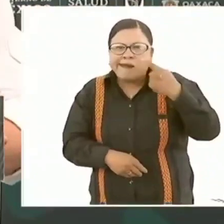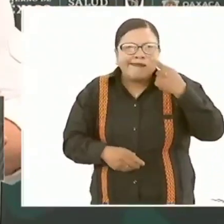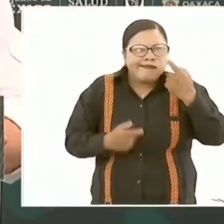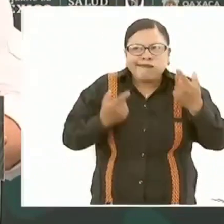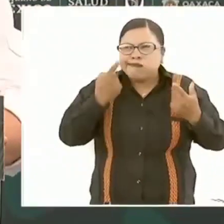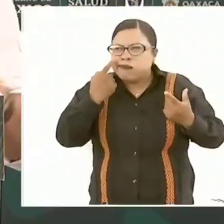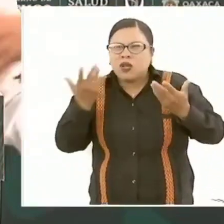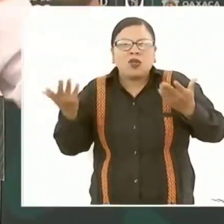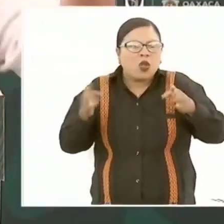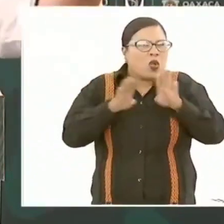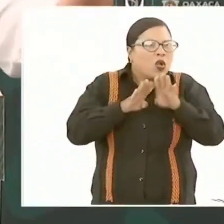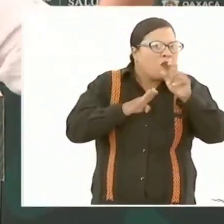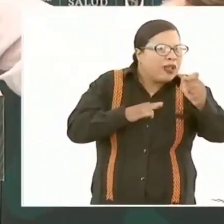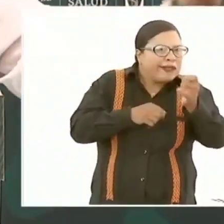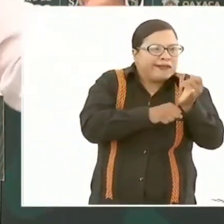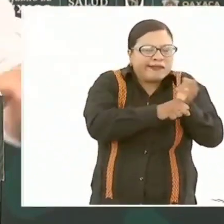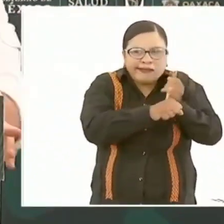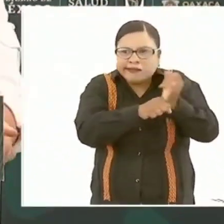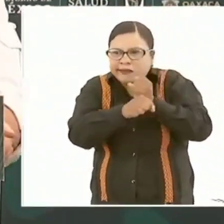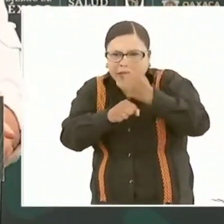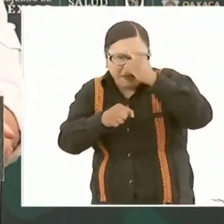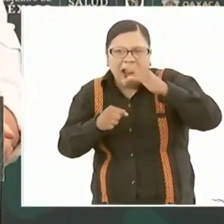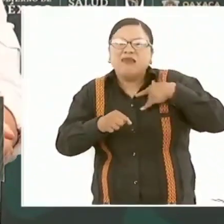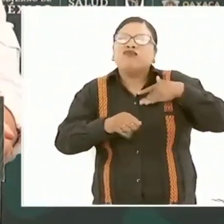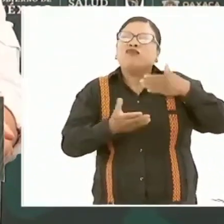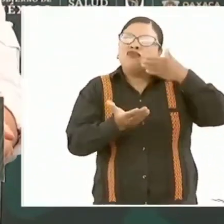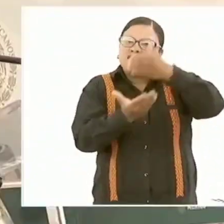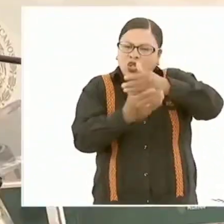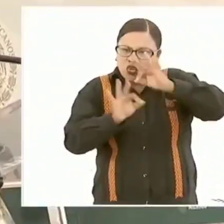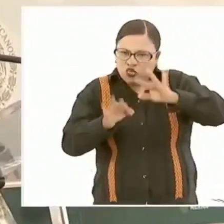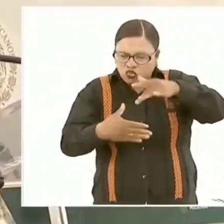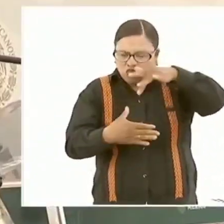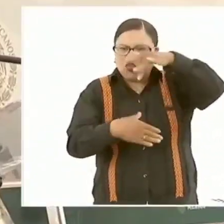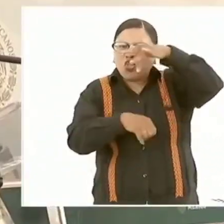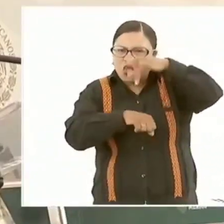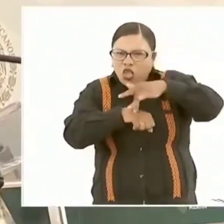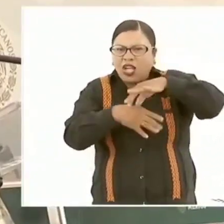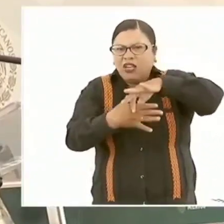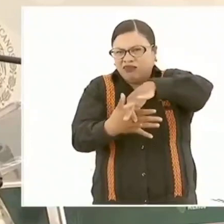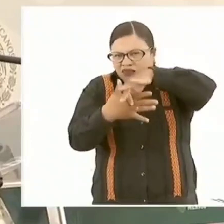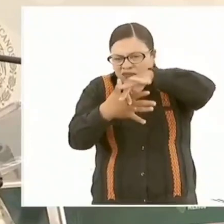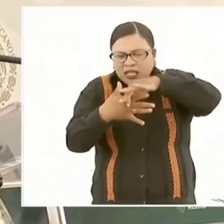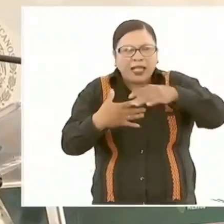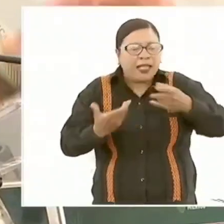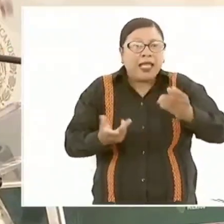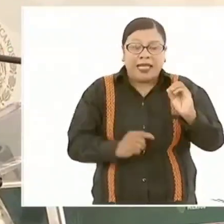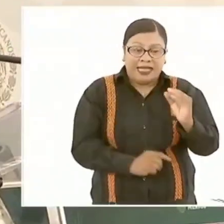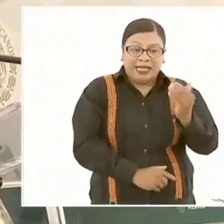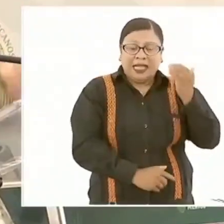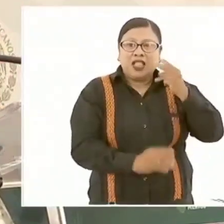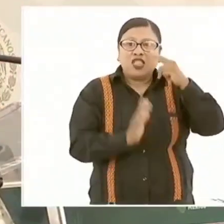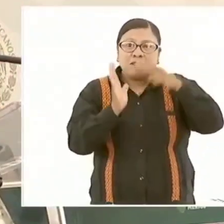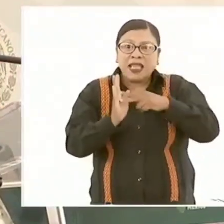cómo estaban las cosas, acudir a la realidad para poder transformarla. Y aquí en Oaxaca estuvimos en 2019, mucho antes de la